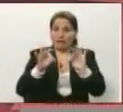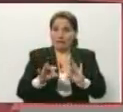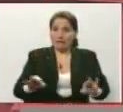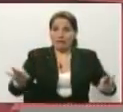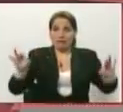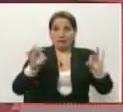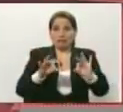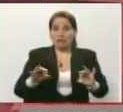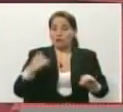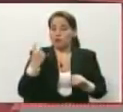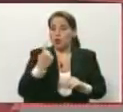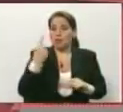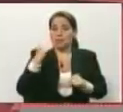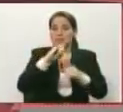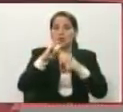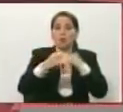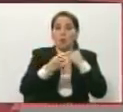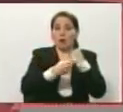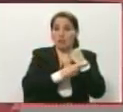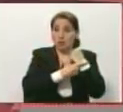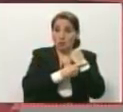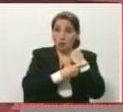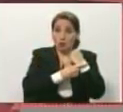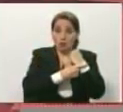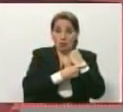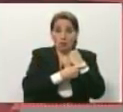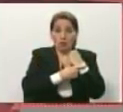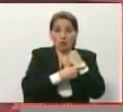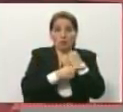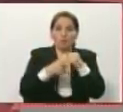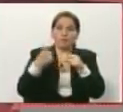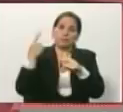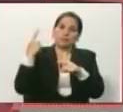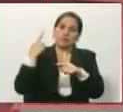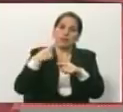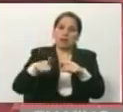Juanito Alimaña y Robin.